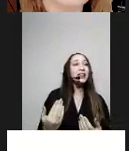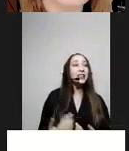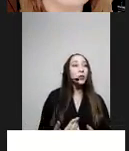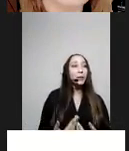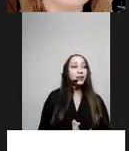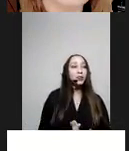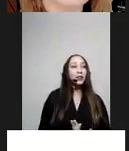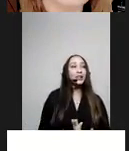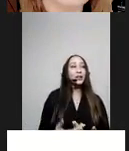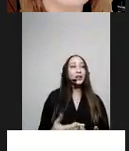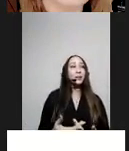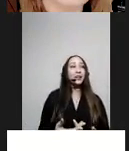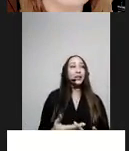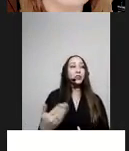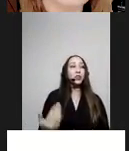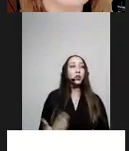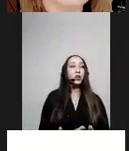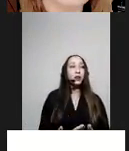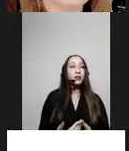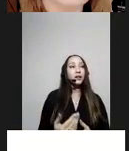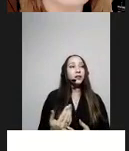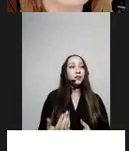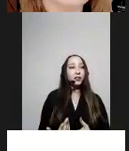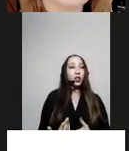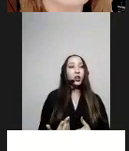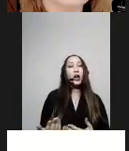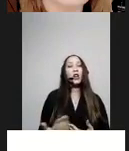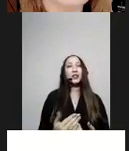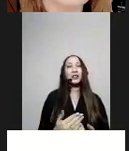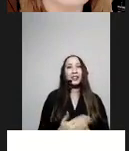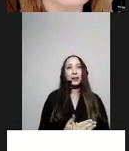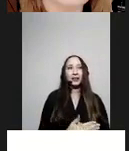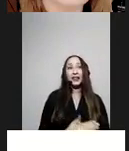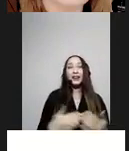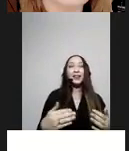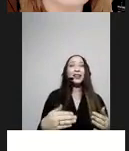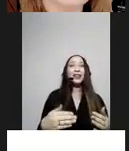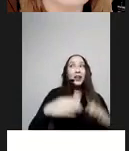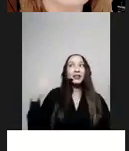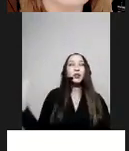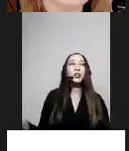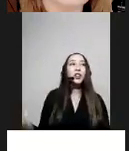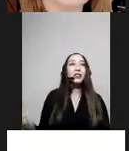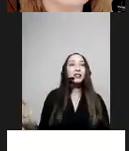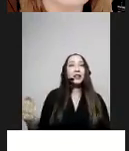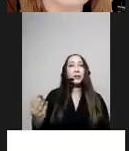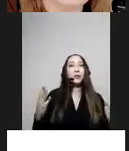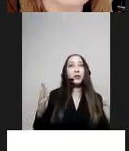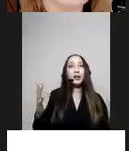afectan la salud de las personas a través de mecanismos psicológicos y fisiológicos a los que se les llama estrés. Quiere decir que todas estas